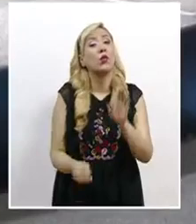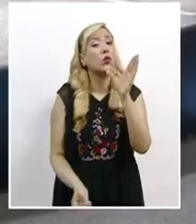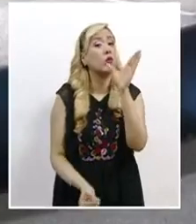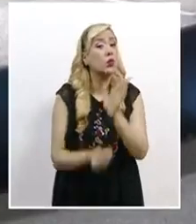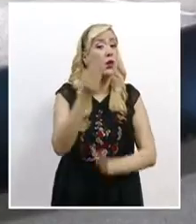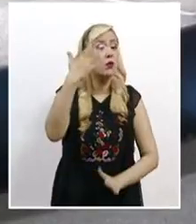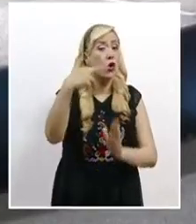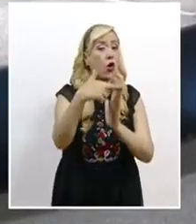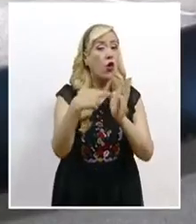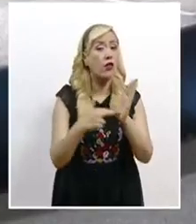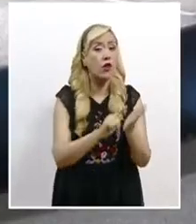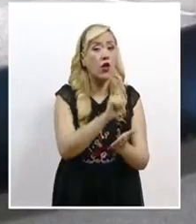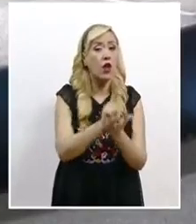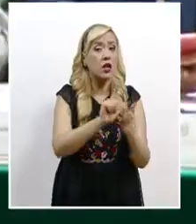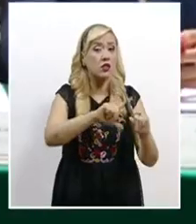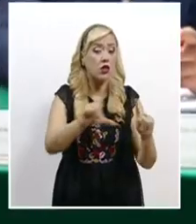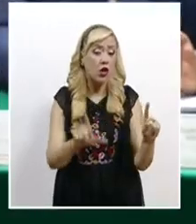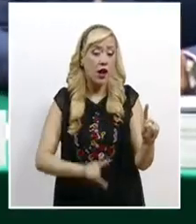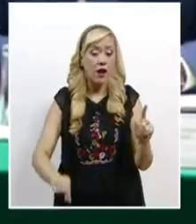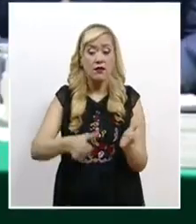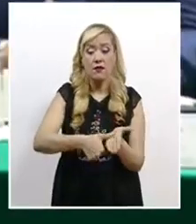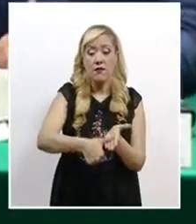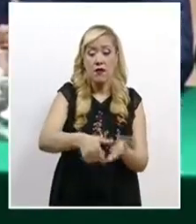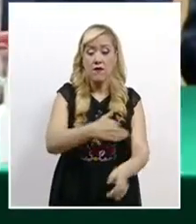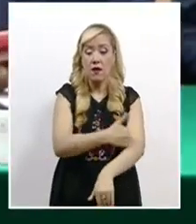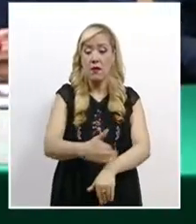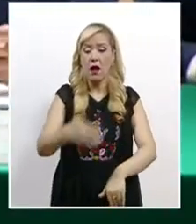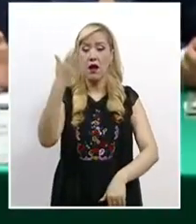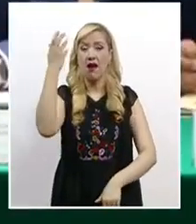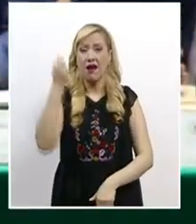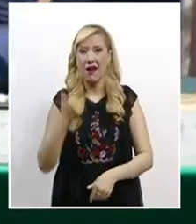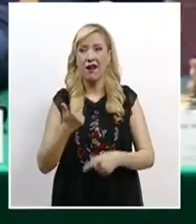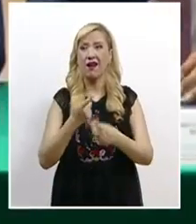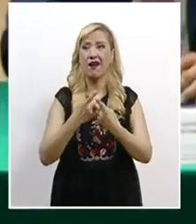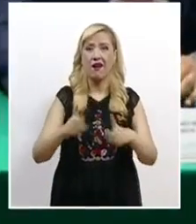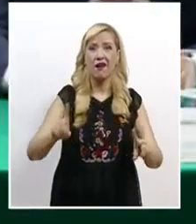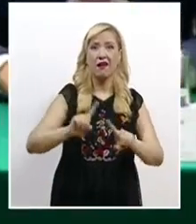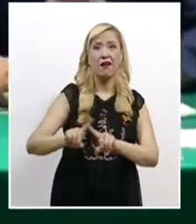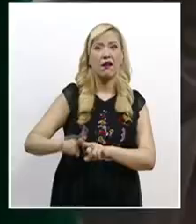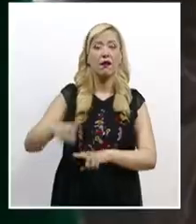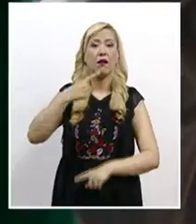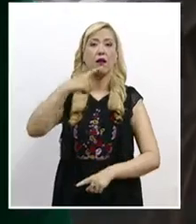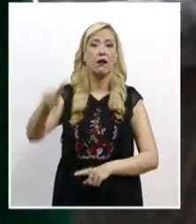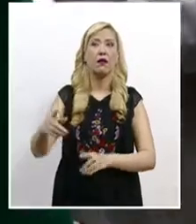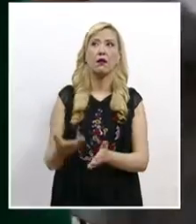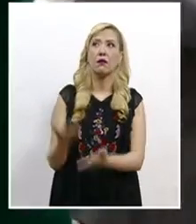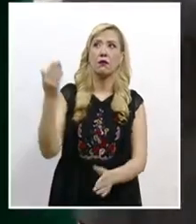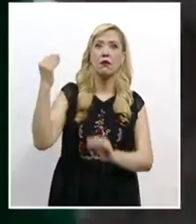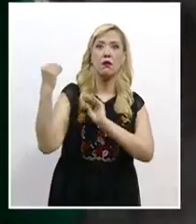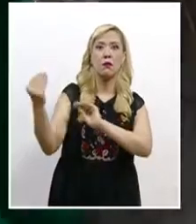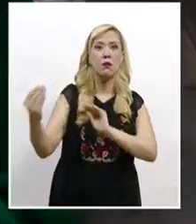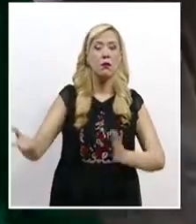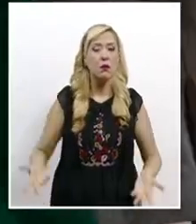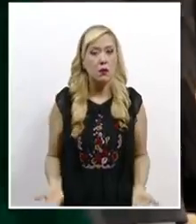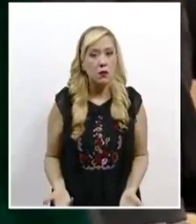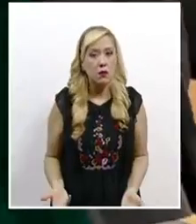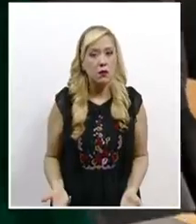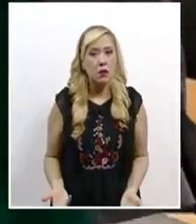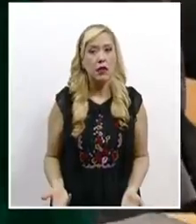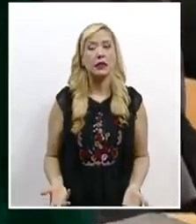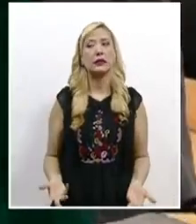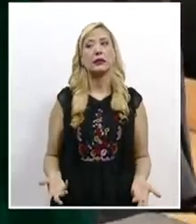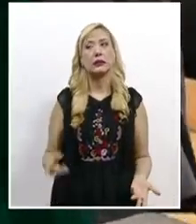de Procedimientos Civiles y Familiares. Una advertencia que hizo el presidente del Tribunal Superior de Justicia y del Consejo